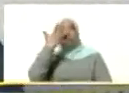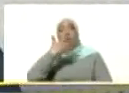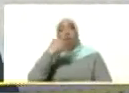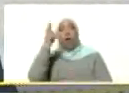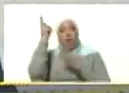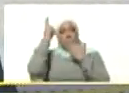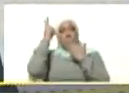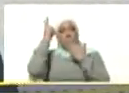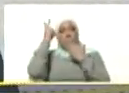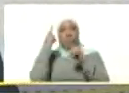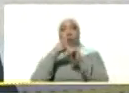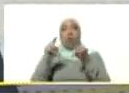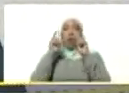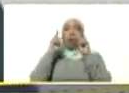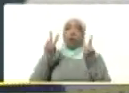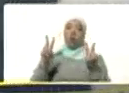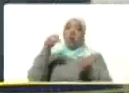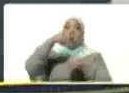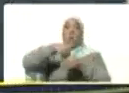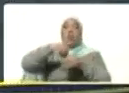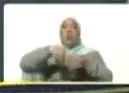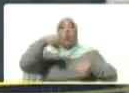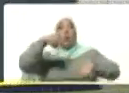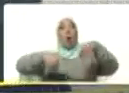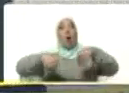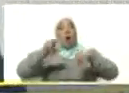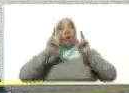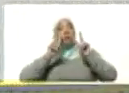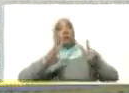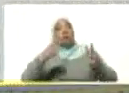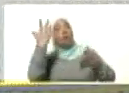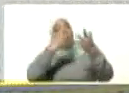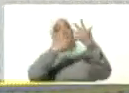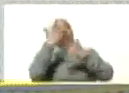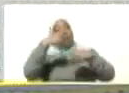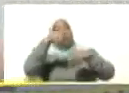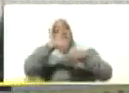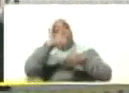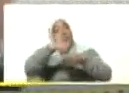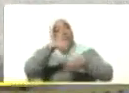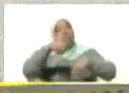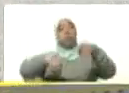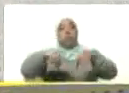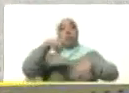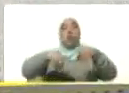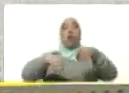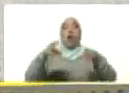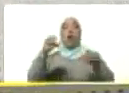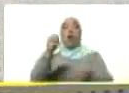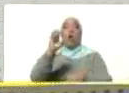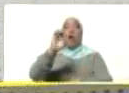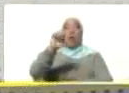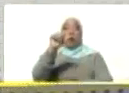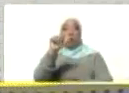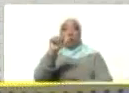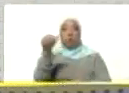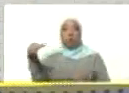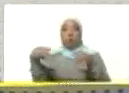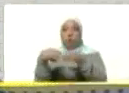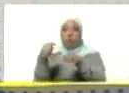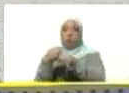misión observadora de elecciones through the auspices a través de los auspicios of the OAS, de la OEA led